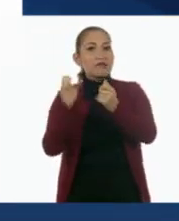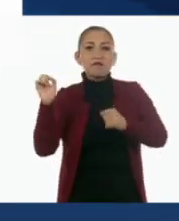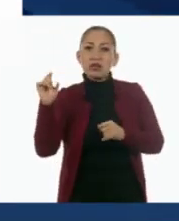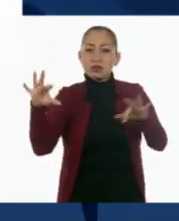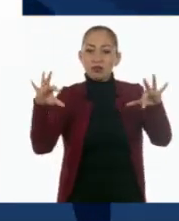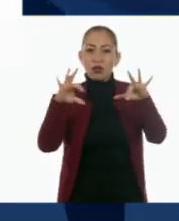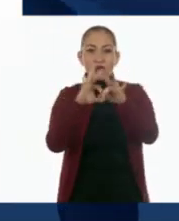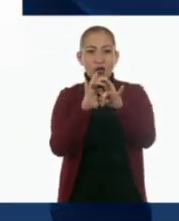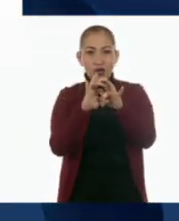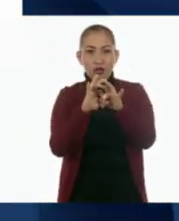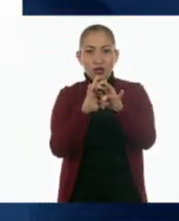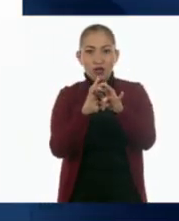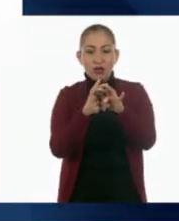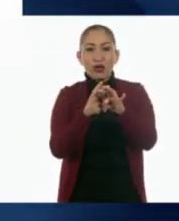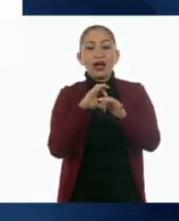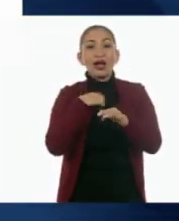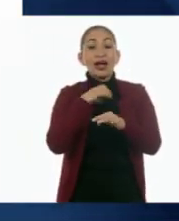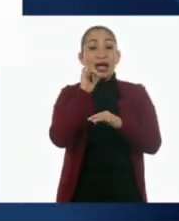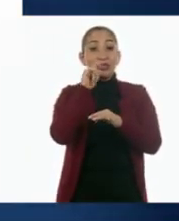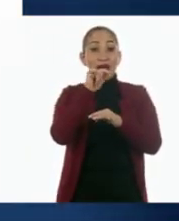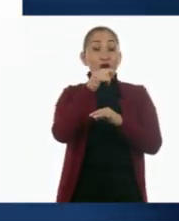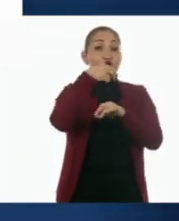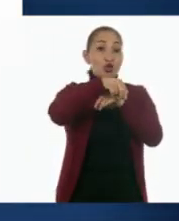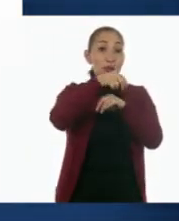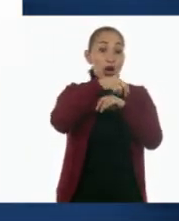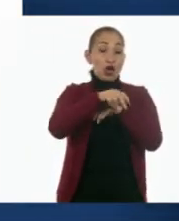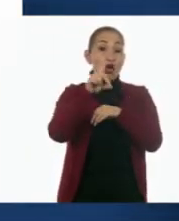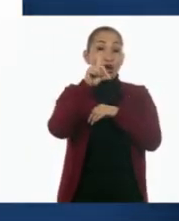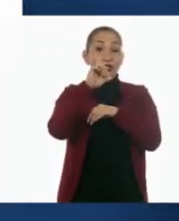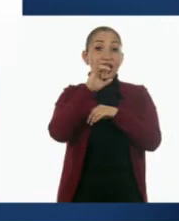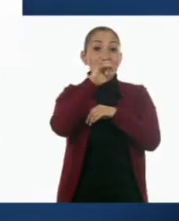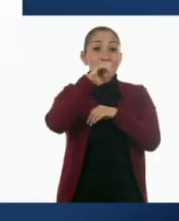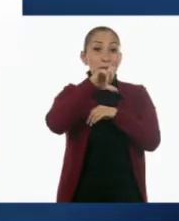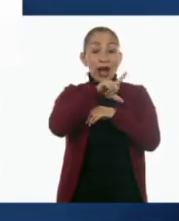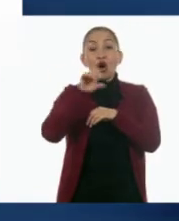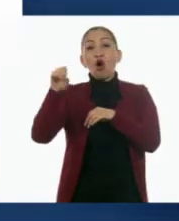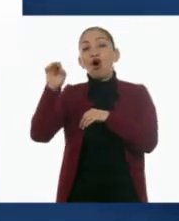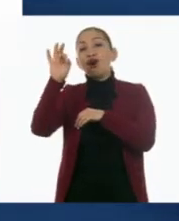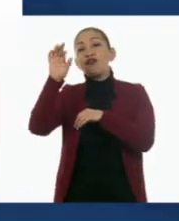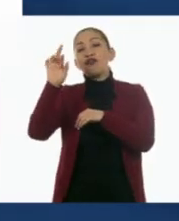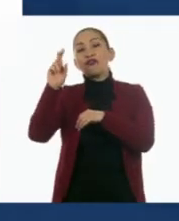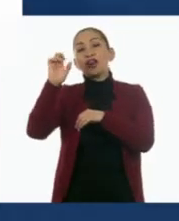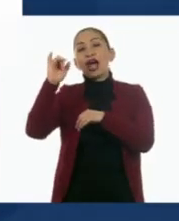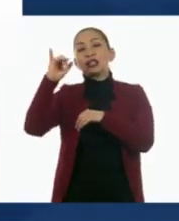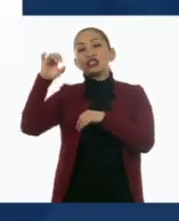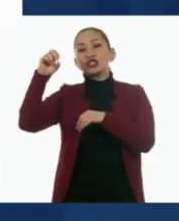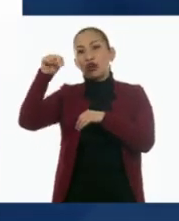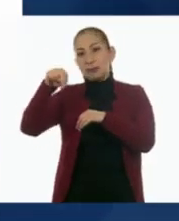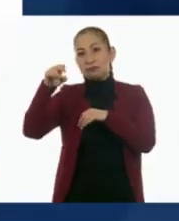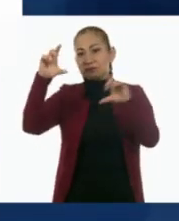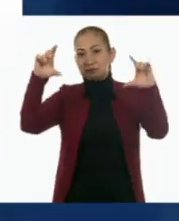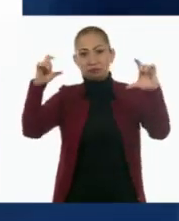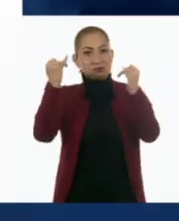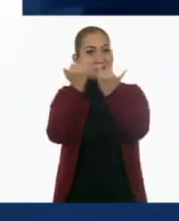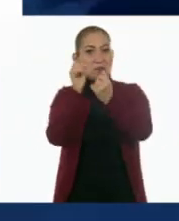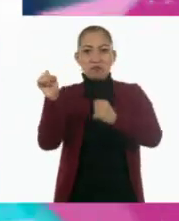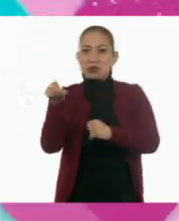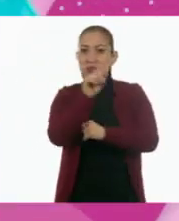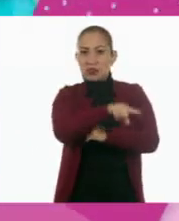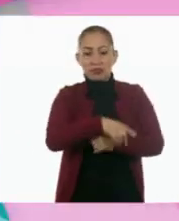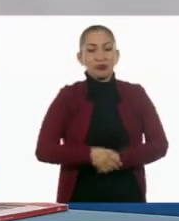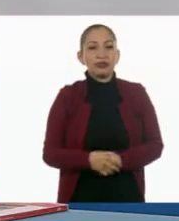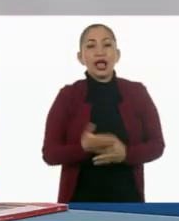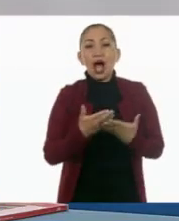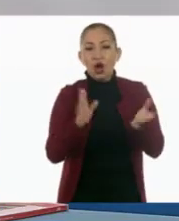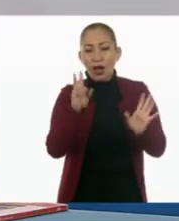expresar una parte del entero, ya sea con números decimales o con números fraccionarios. Uh-huh. Con esto, yo creo que viene muy bien ahora